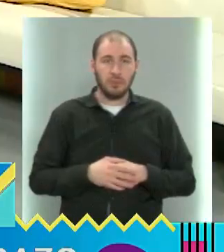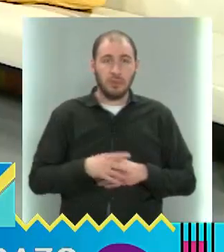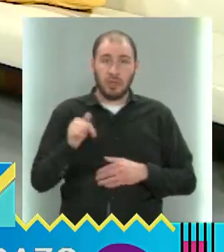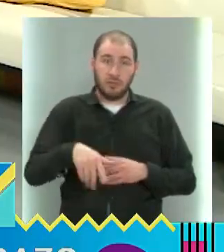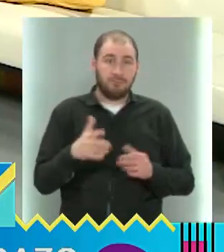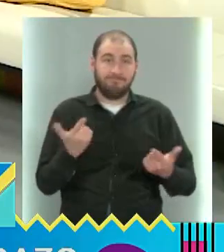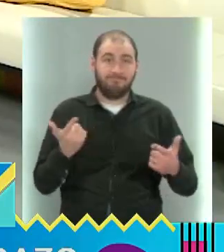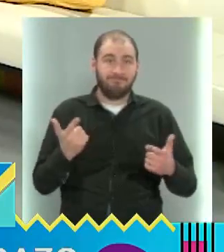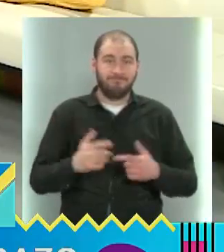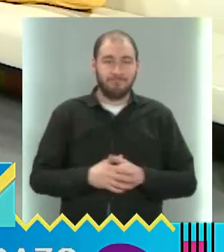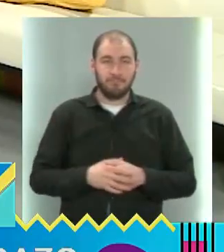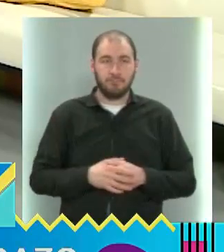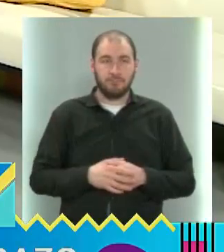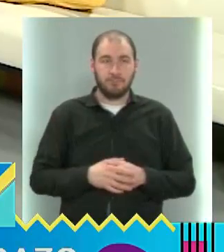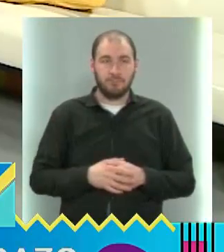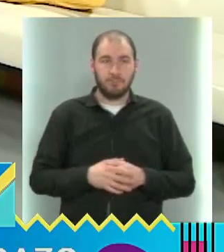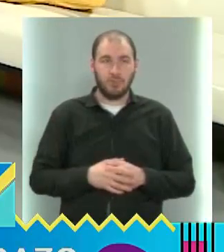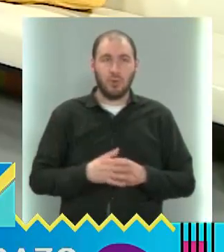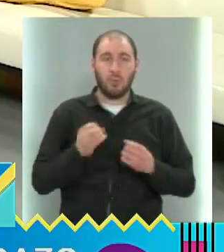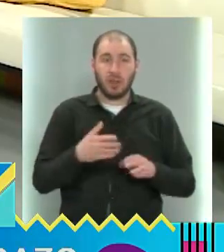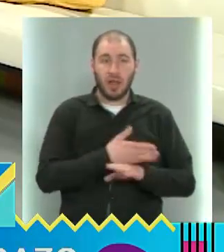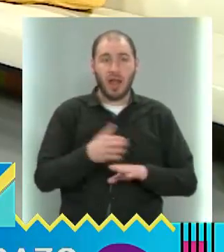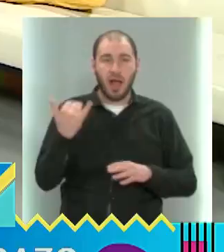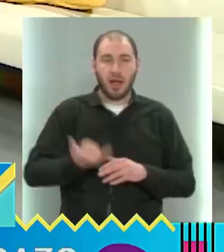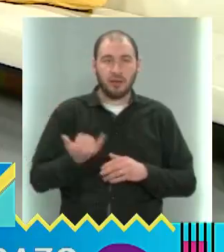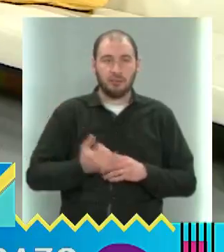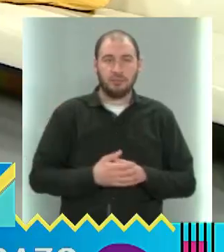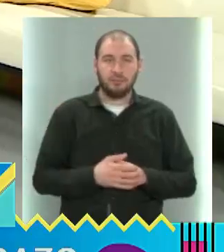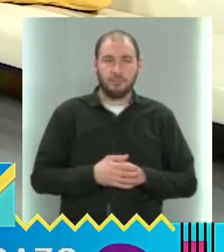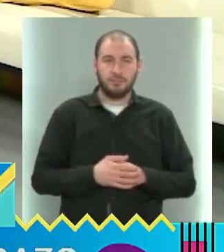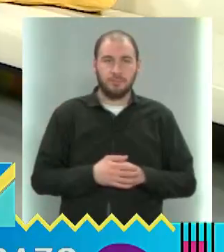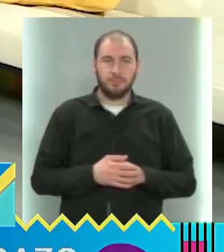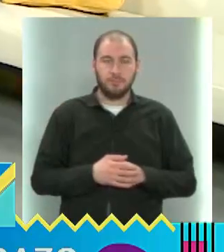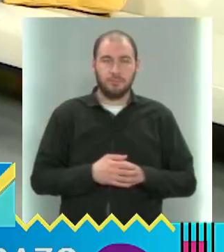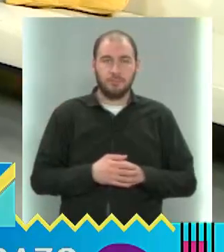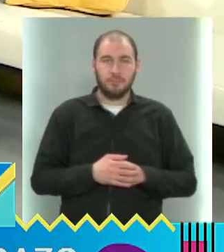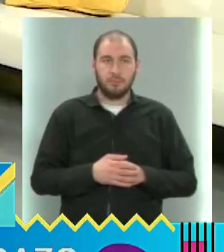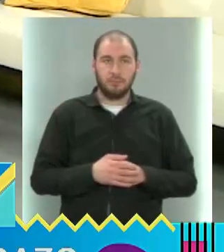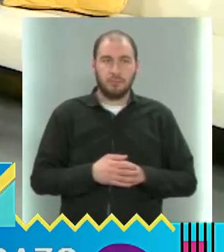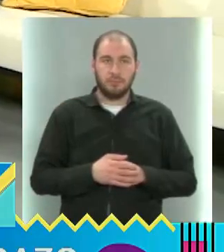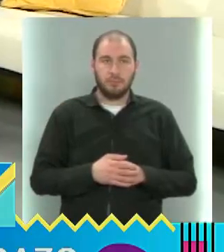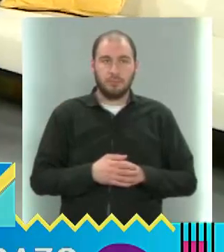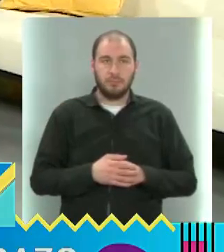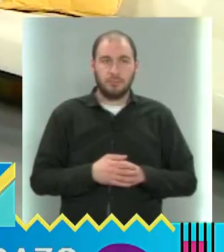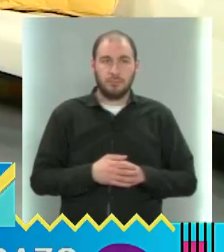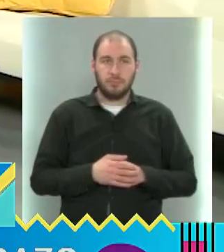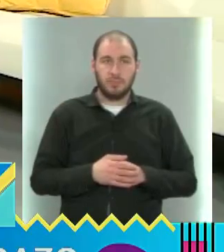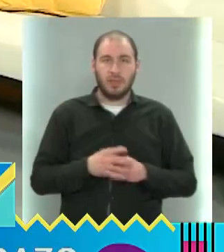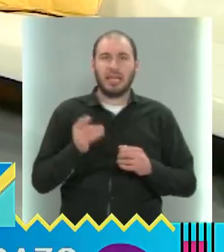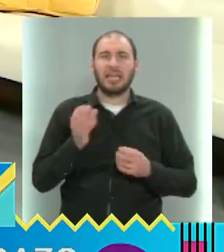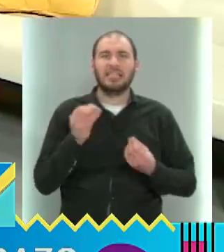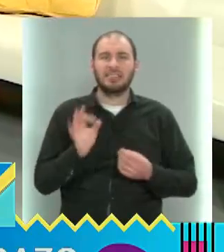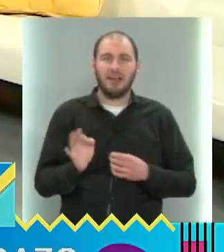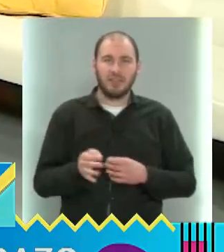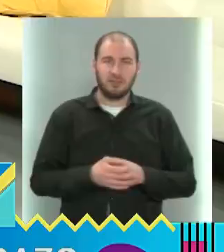se hace, digamos, porque sigue existiendo y, digamos, no, o sea, lo que se sabe es